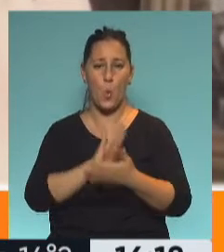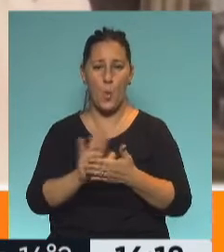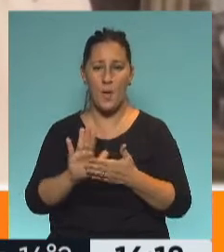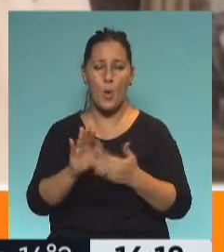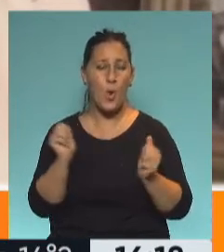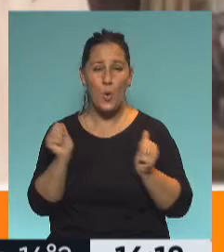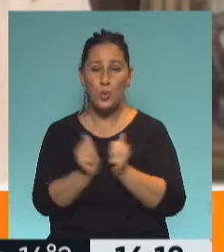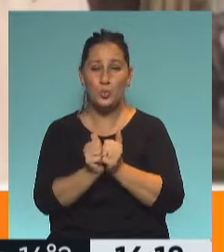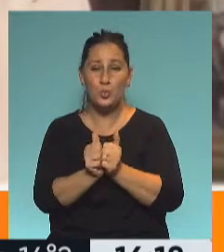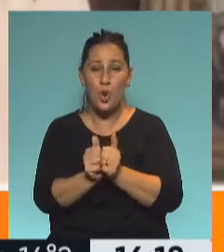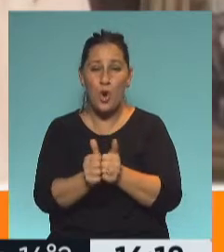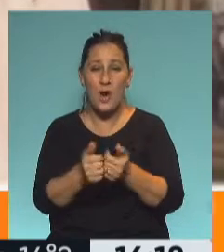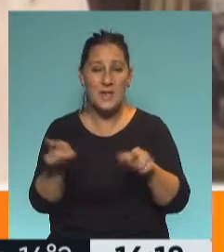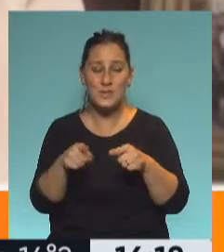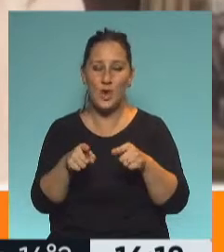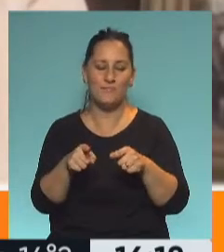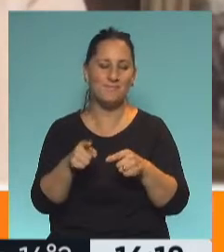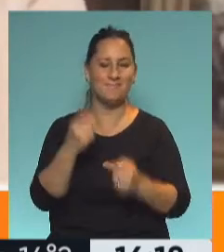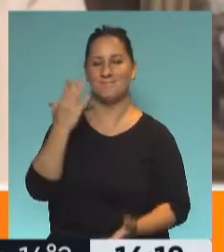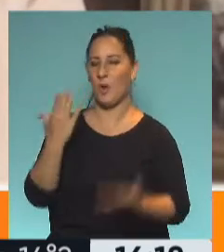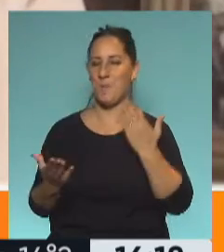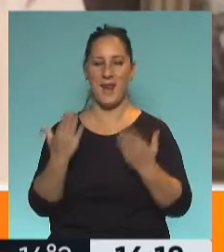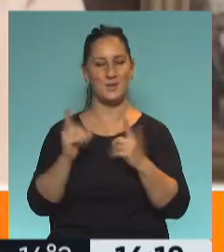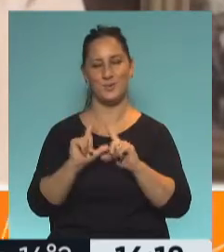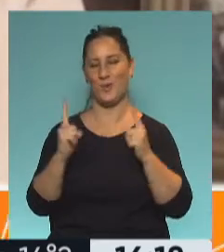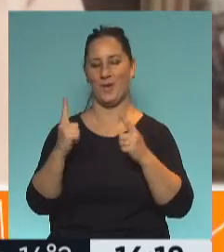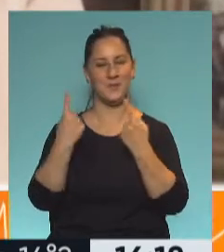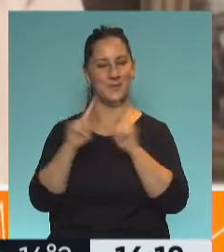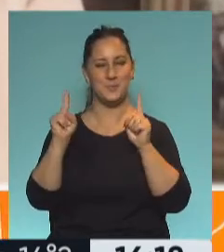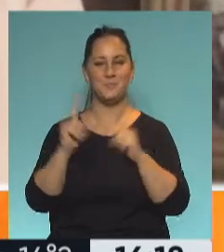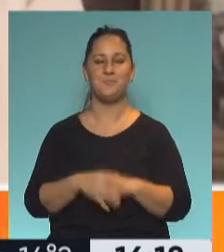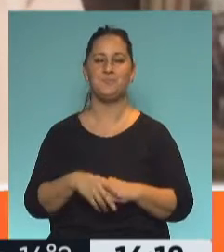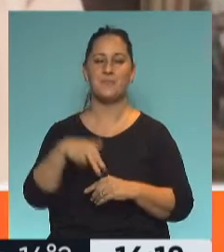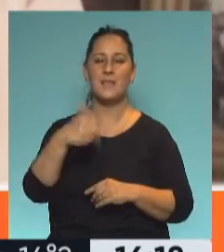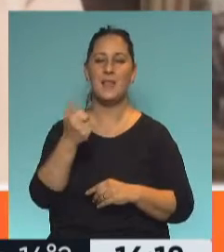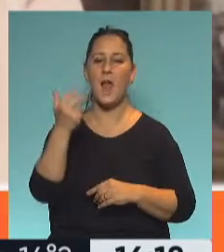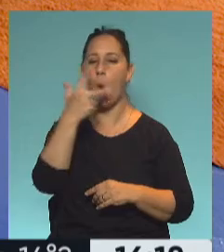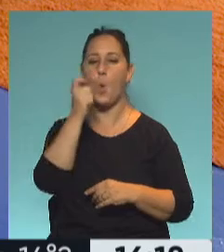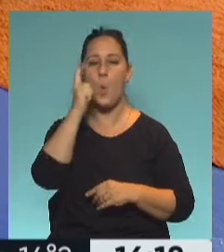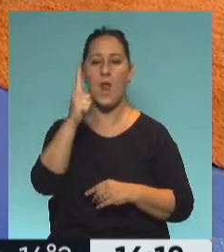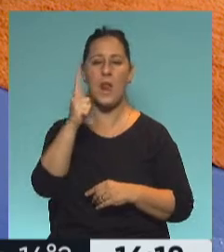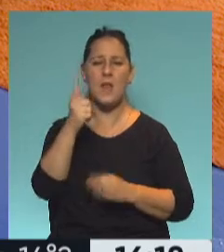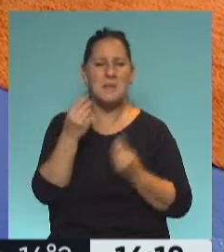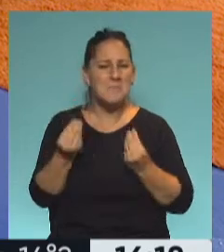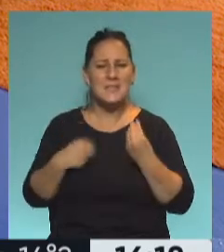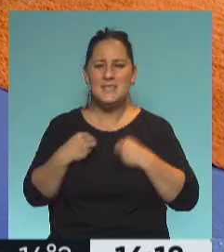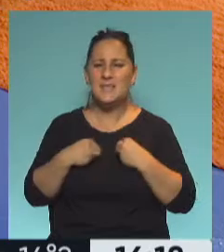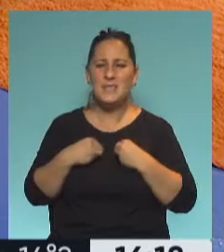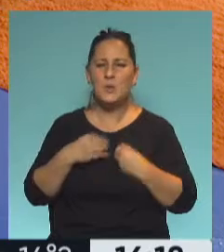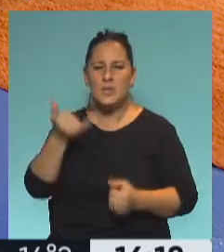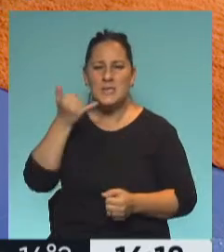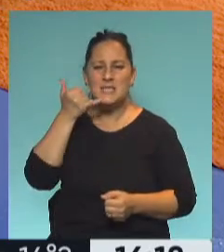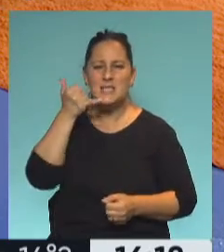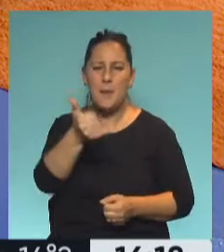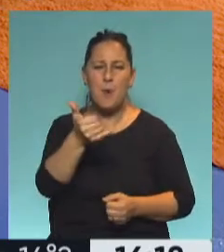para mí es incomparable. Claro. Y Nahuel, ¿vos cómo te sentiste? Contanos la otra parte de ese llamado, de esa conversación, ¿cómo